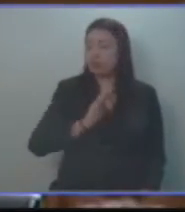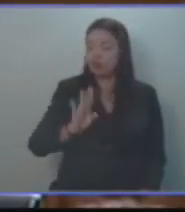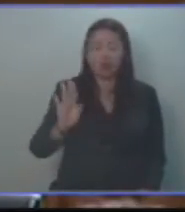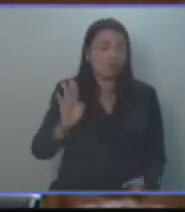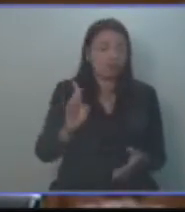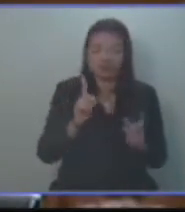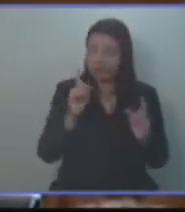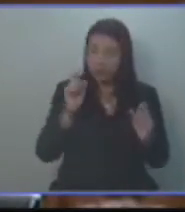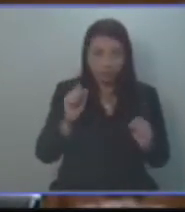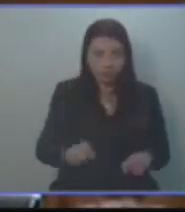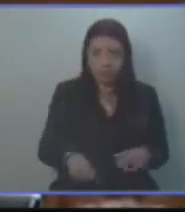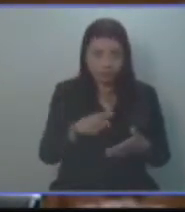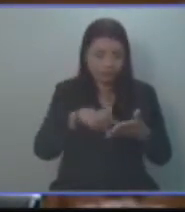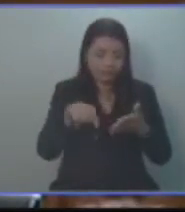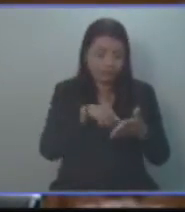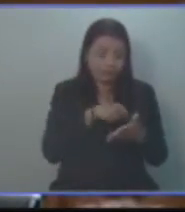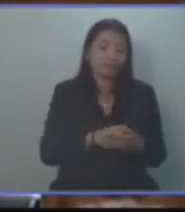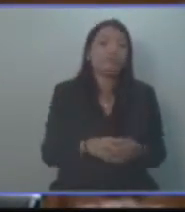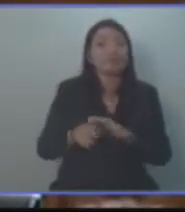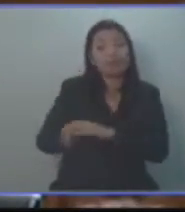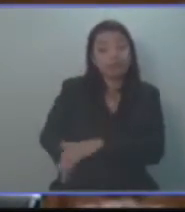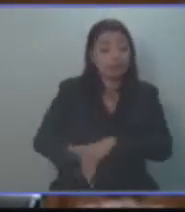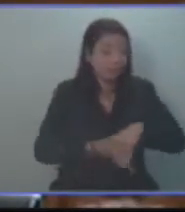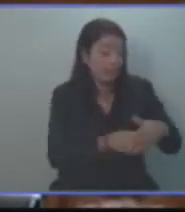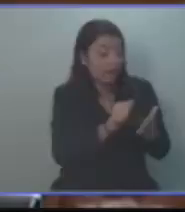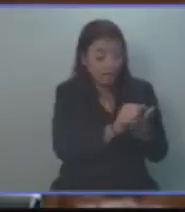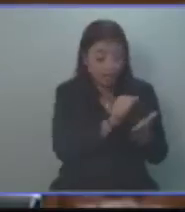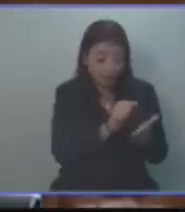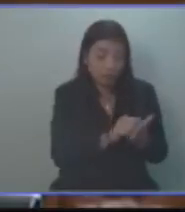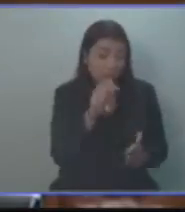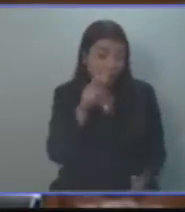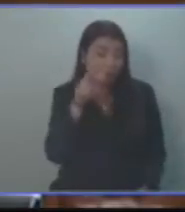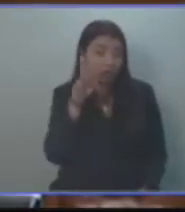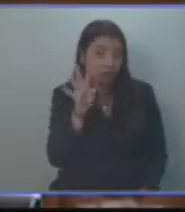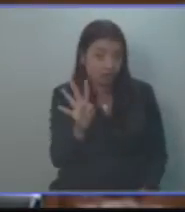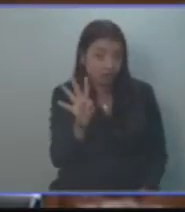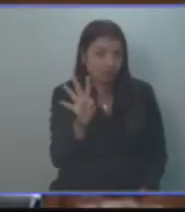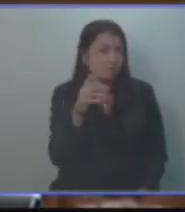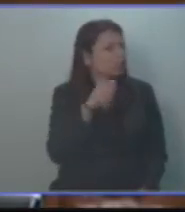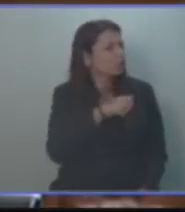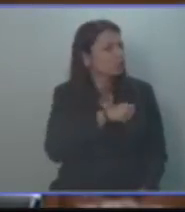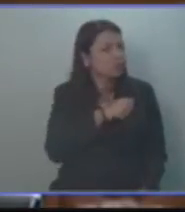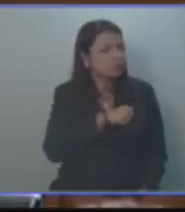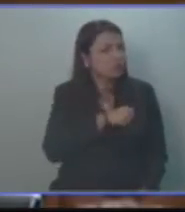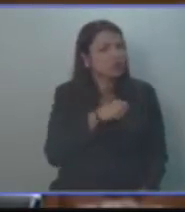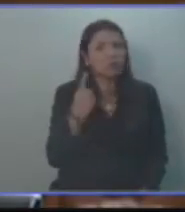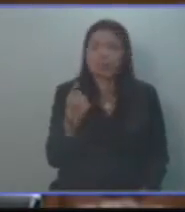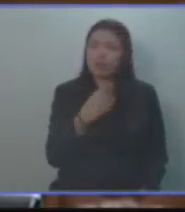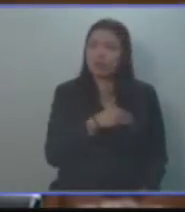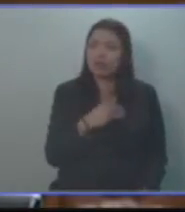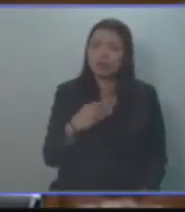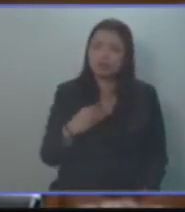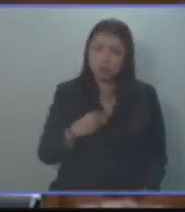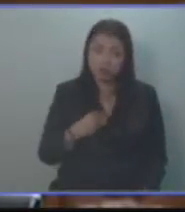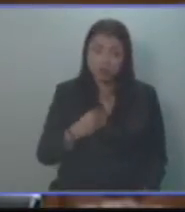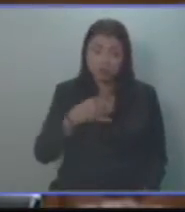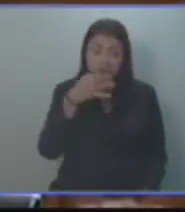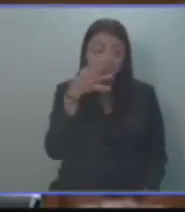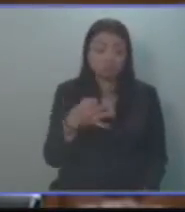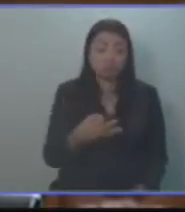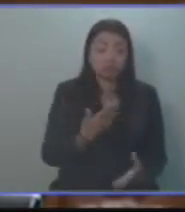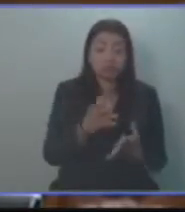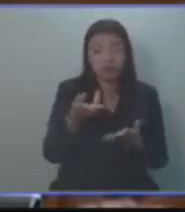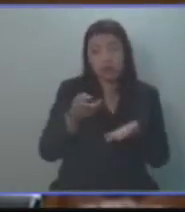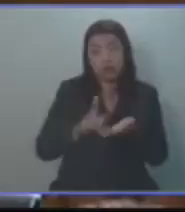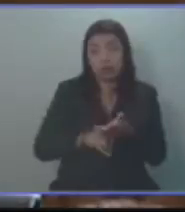turno, artículo 34. La entrega y recepción de los turnos será a los médicos agregados o de planta. En